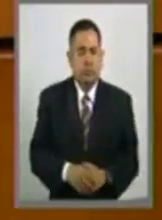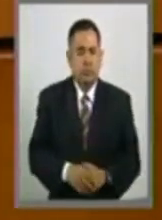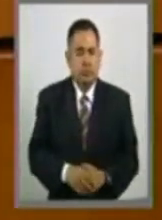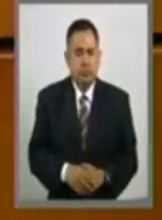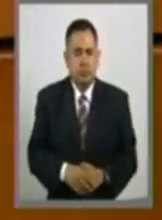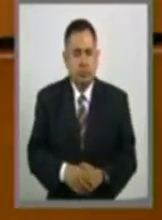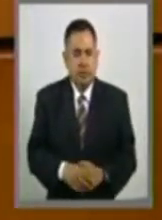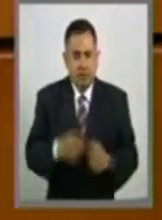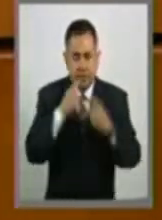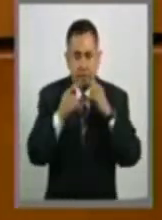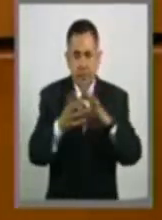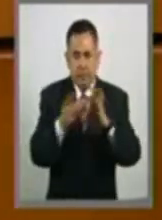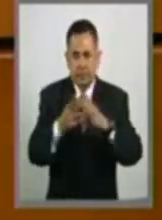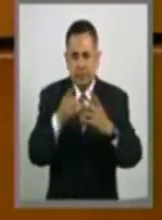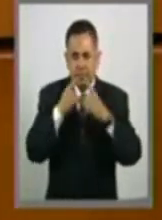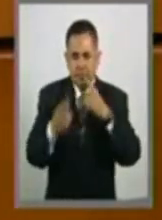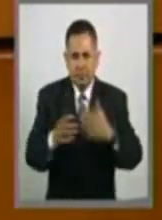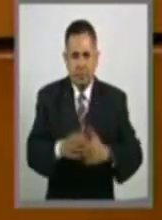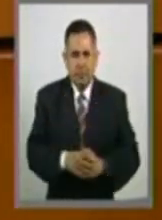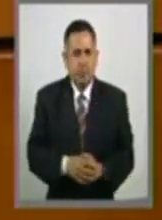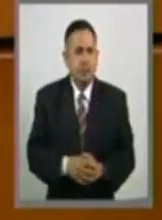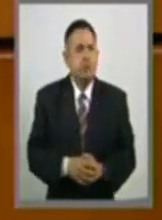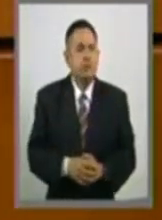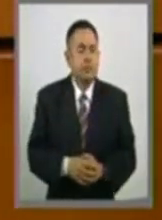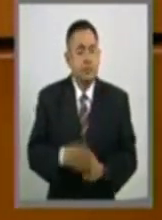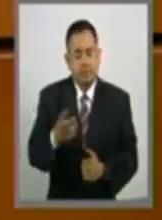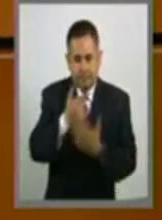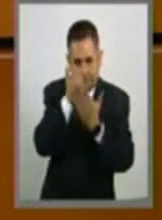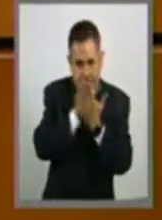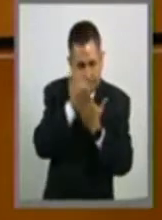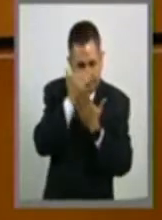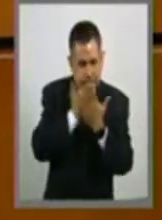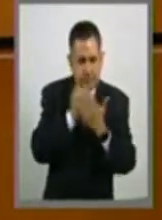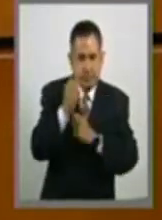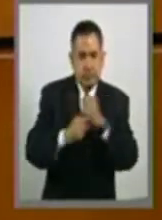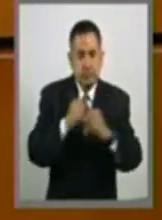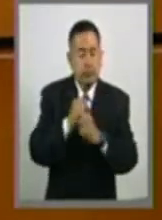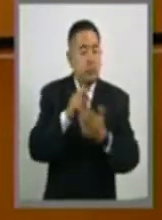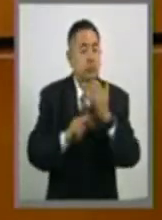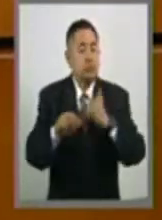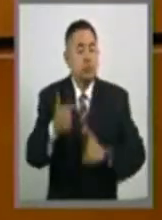Según Parametría, encuesta realizada en 2012, el